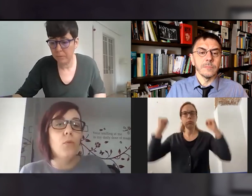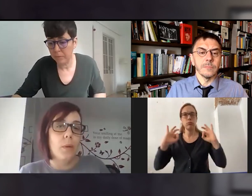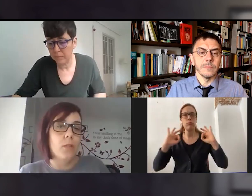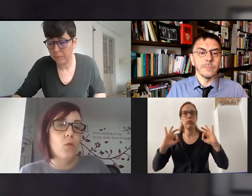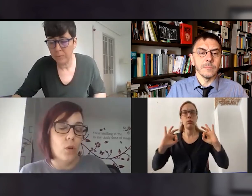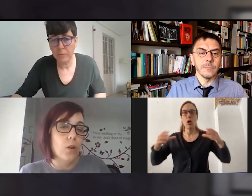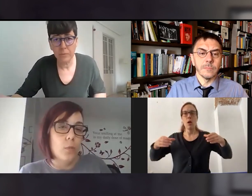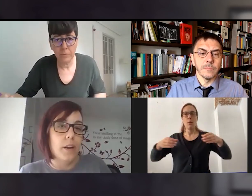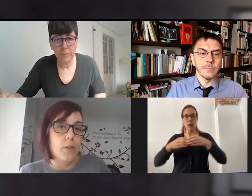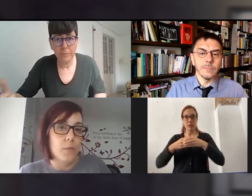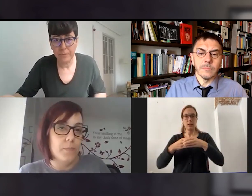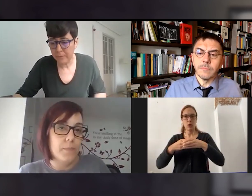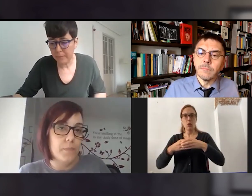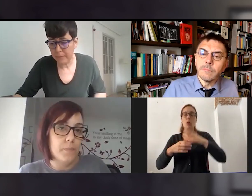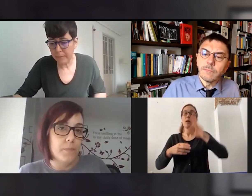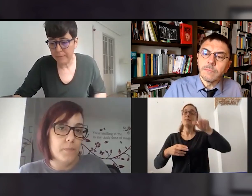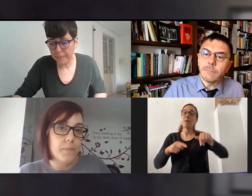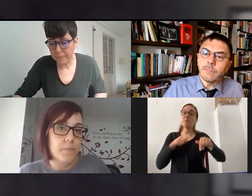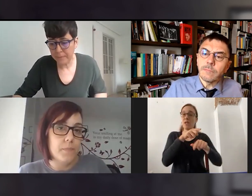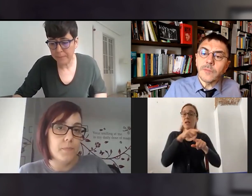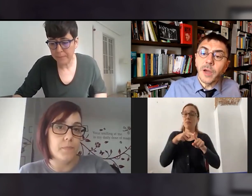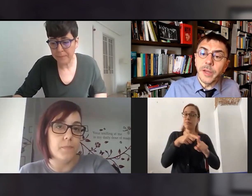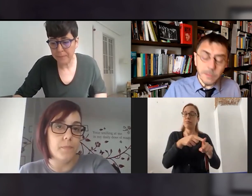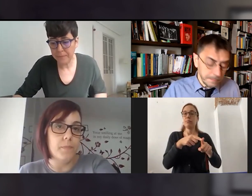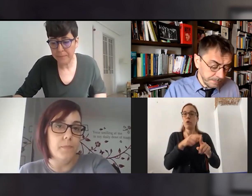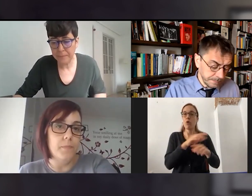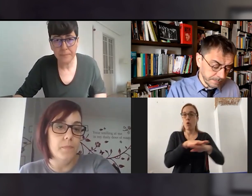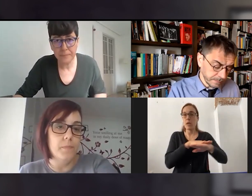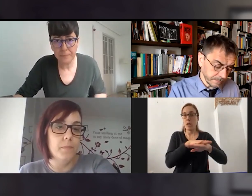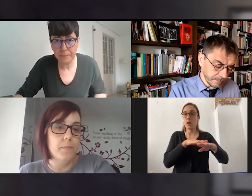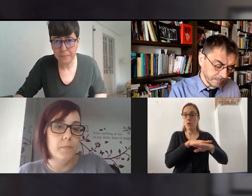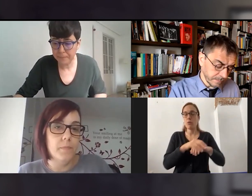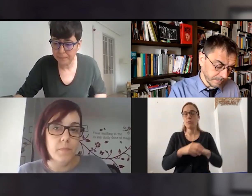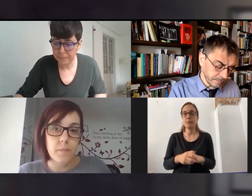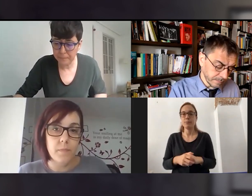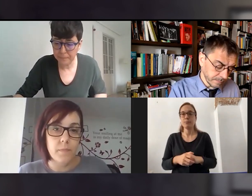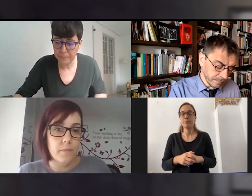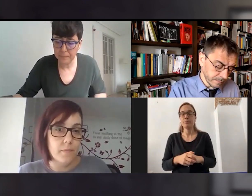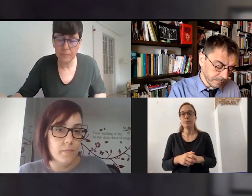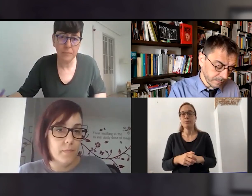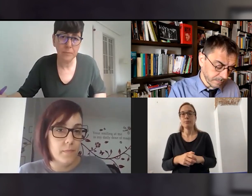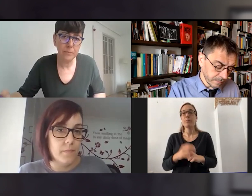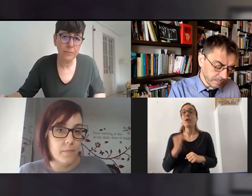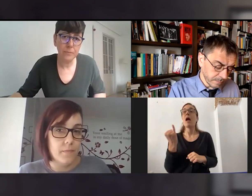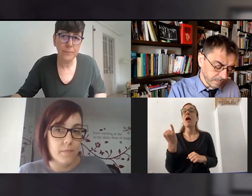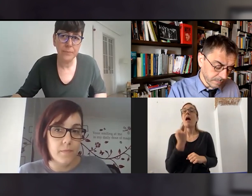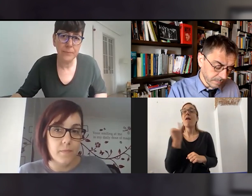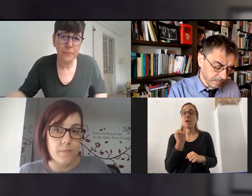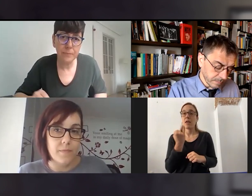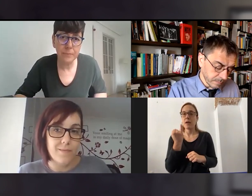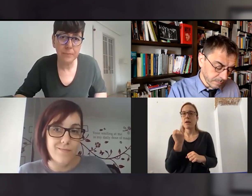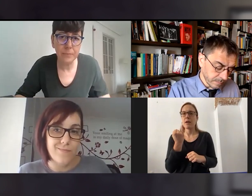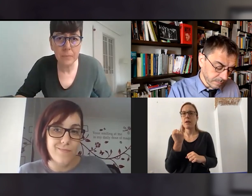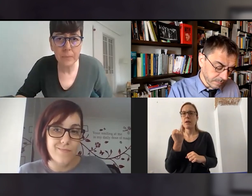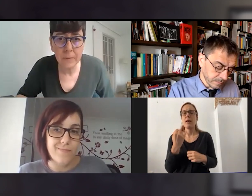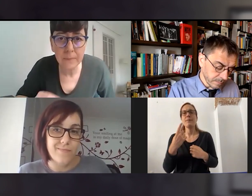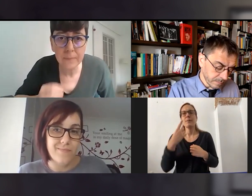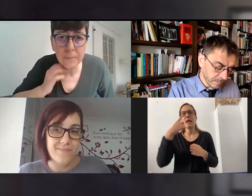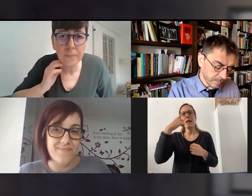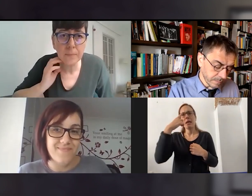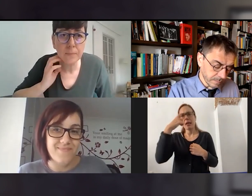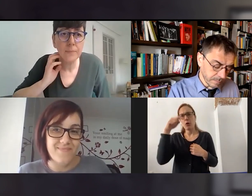también conformando el gobierno. Javier. Yo creo que es un dilema que tenemos que